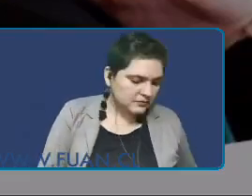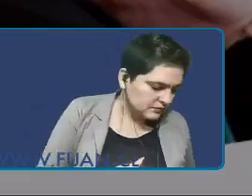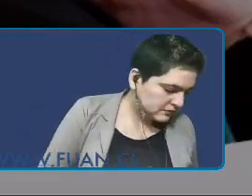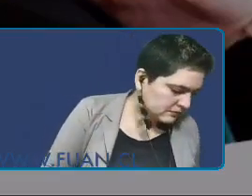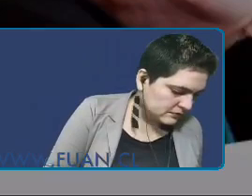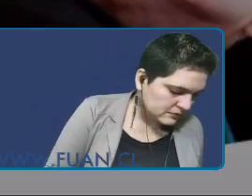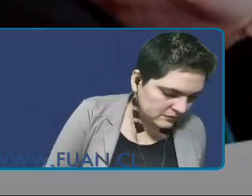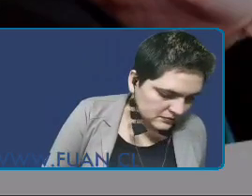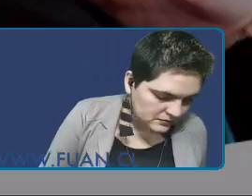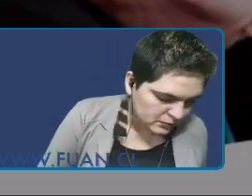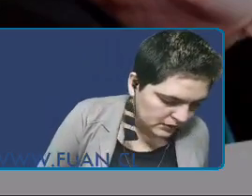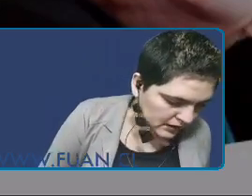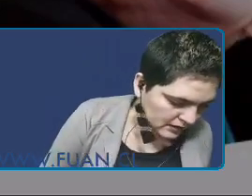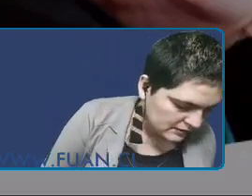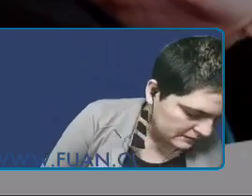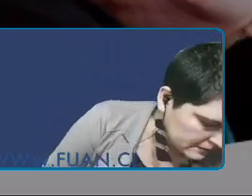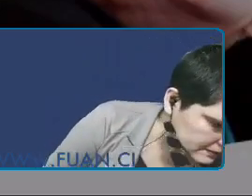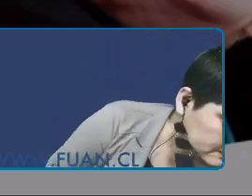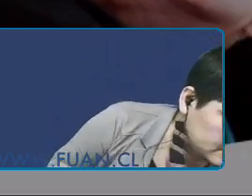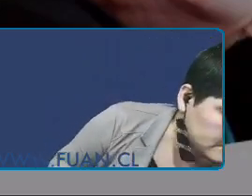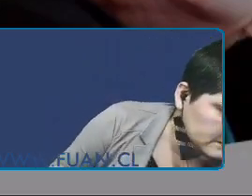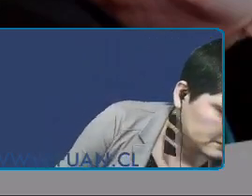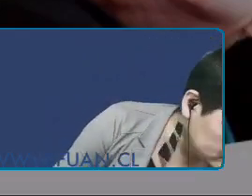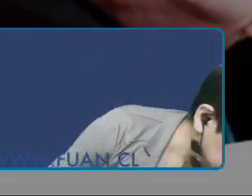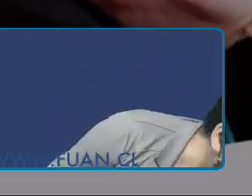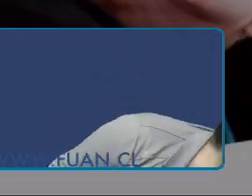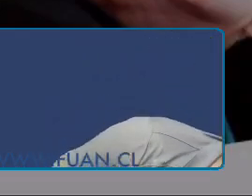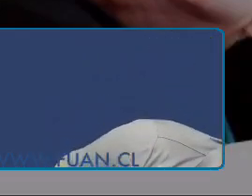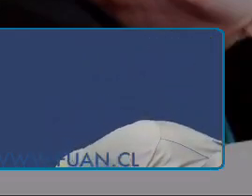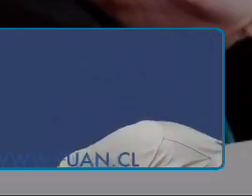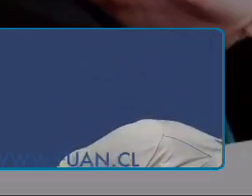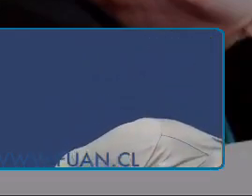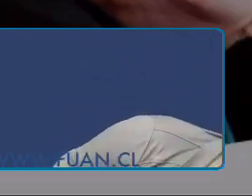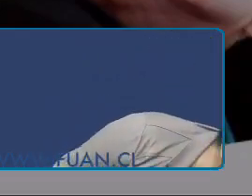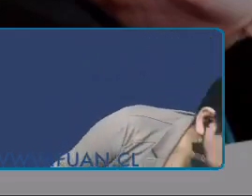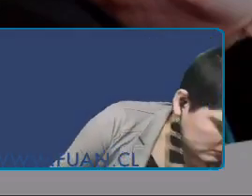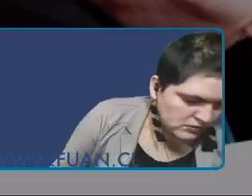Voy a enchufar que me están avisando que hay poca batería.